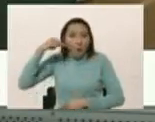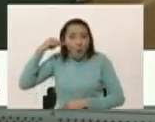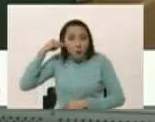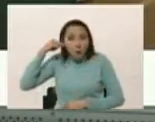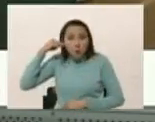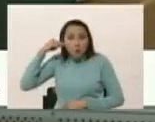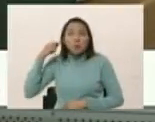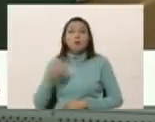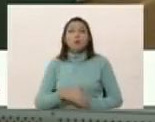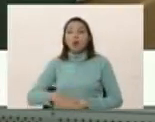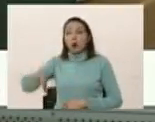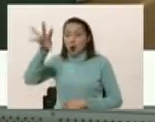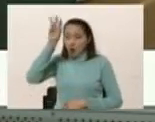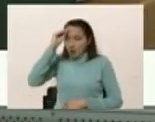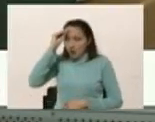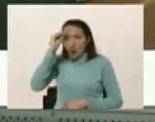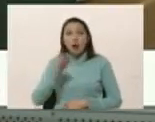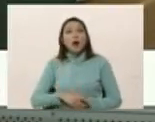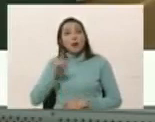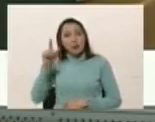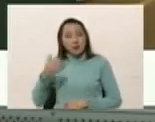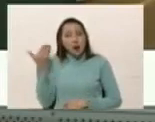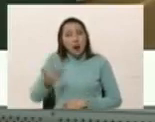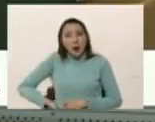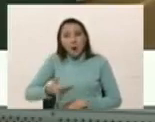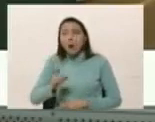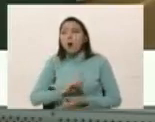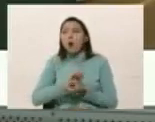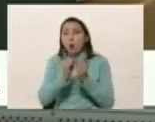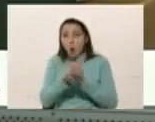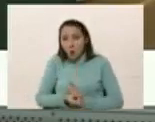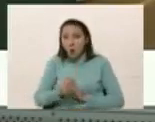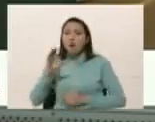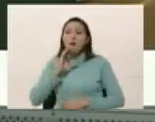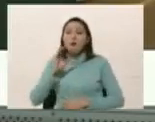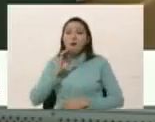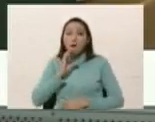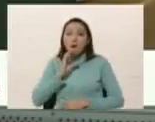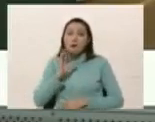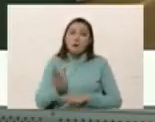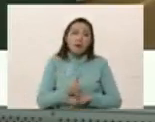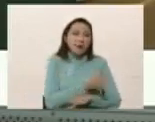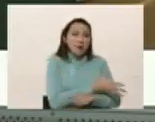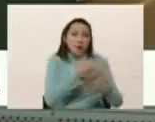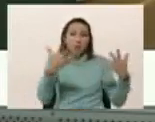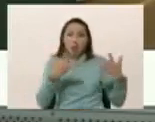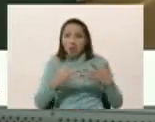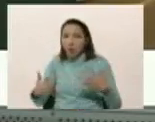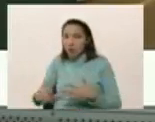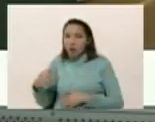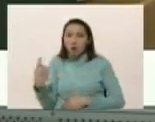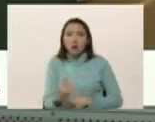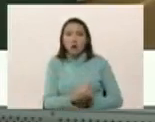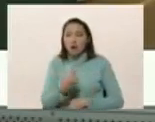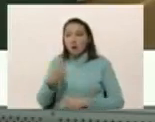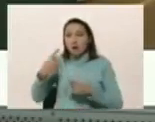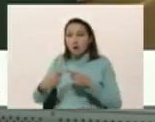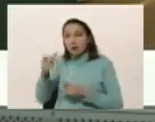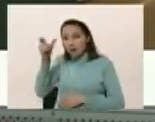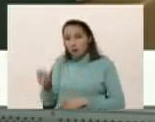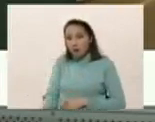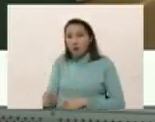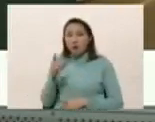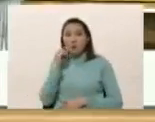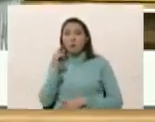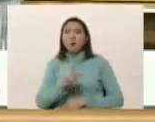comprendan su importancia y modifiquen el uso del castellano tradicional es todo el artículo 9 ciudadano